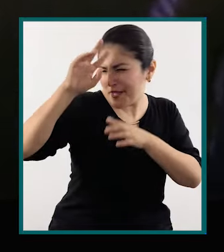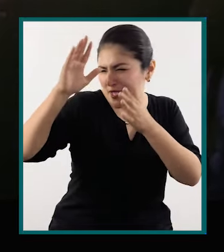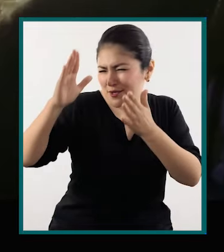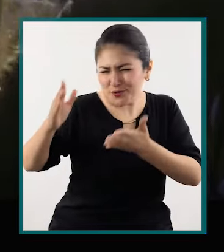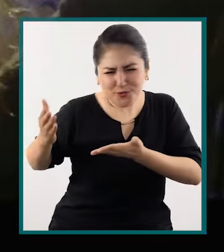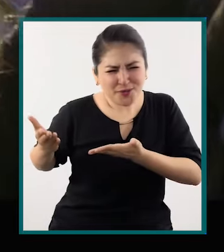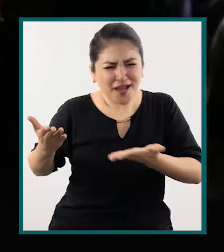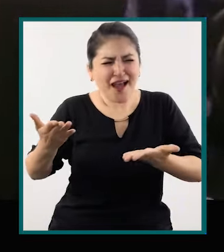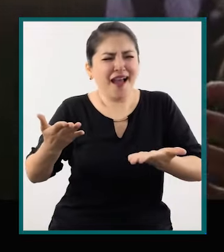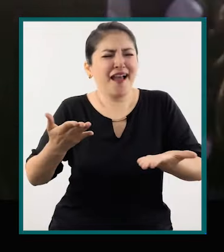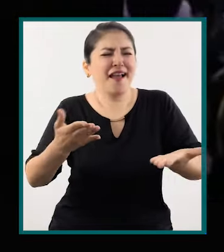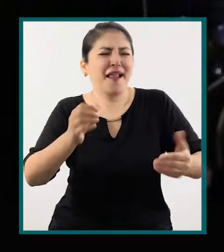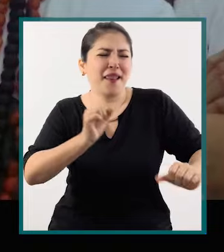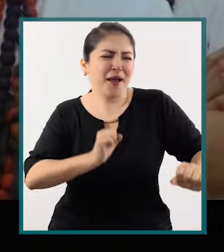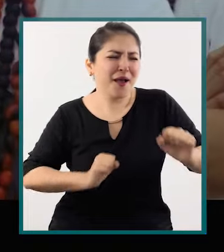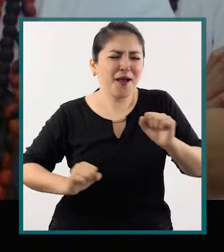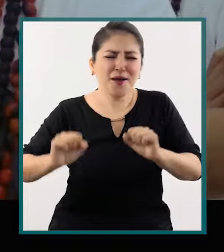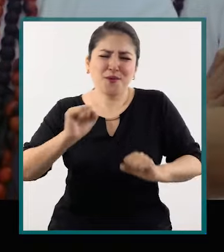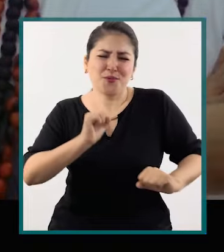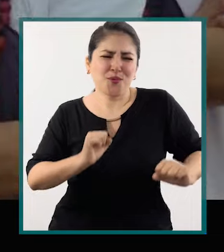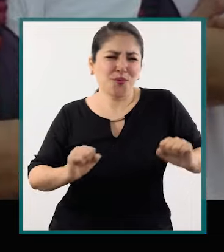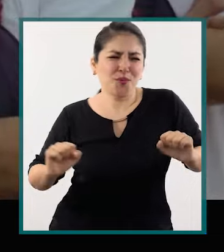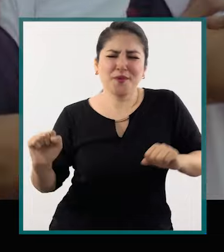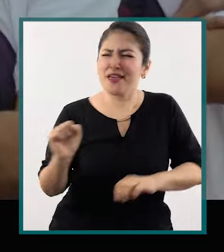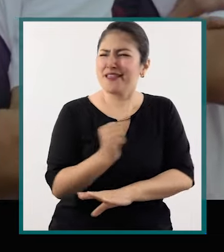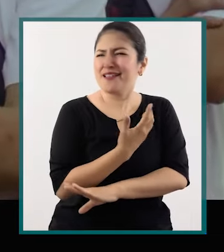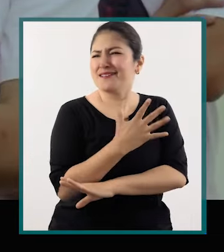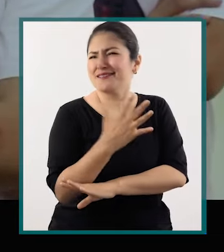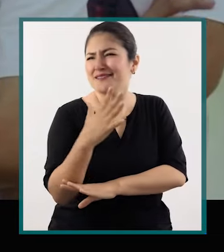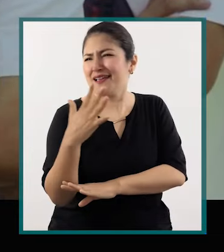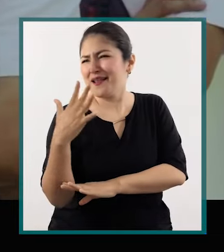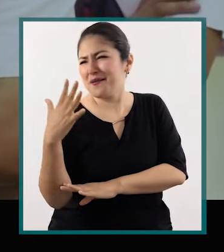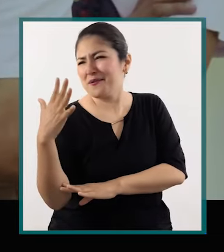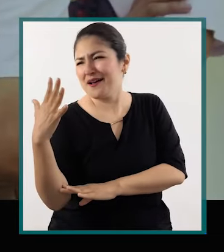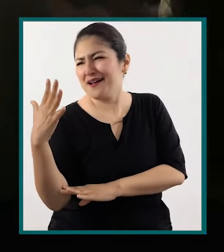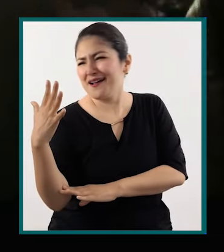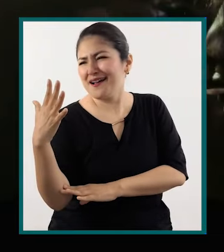la cumbia amazónica psicodélica.